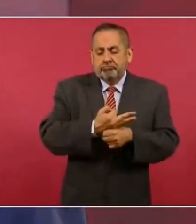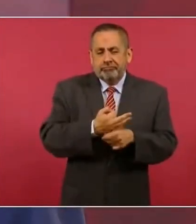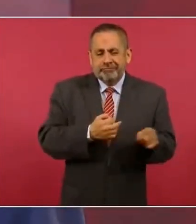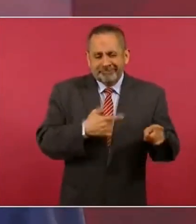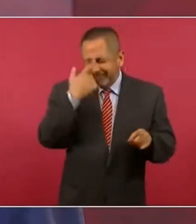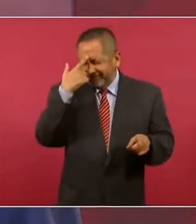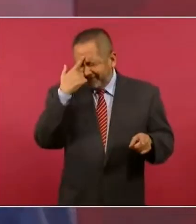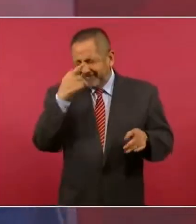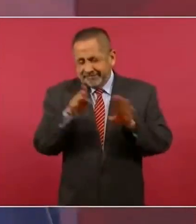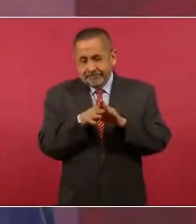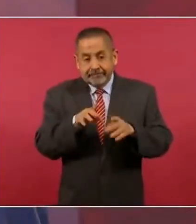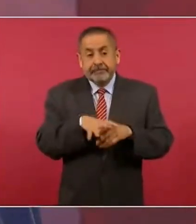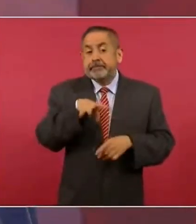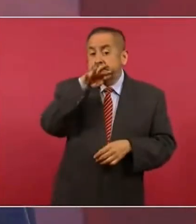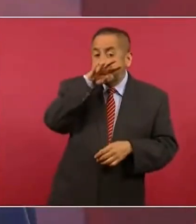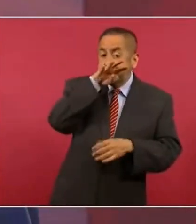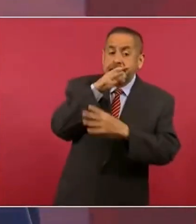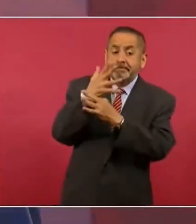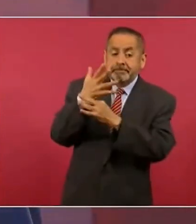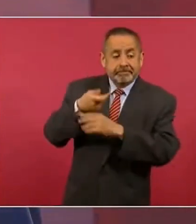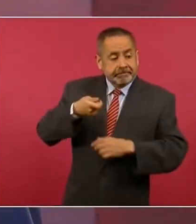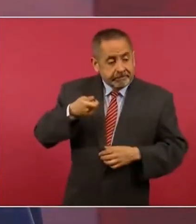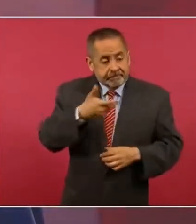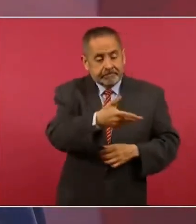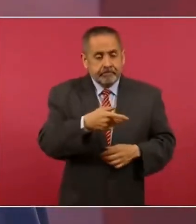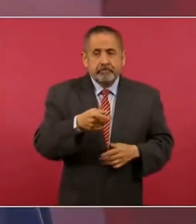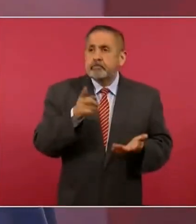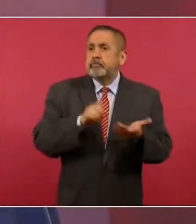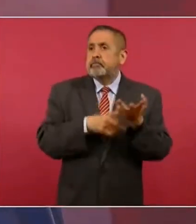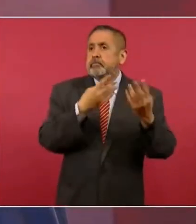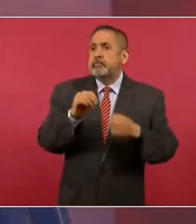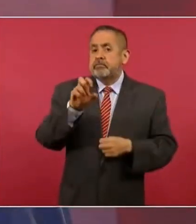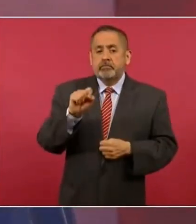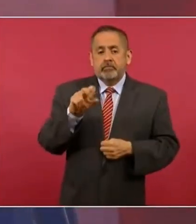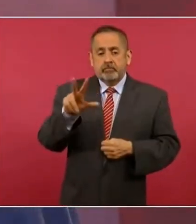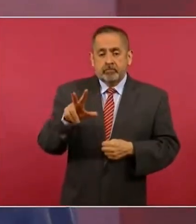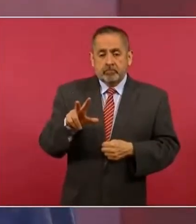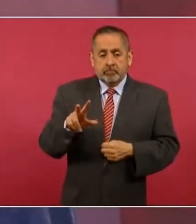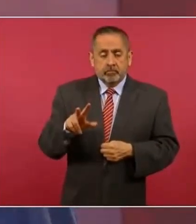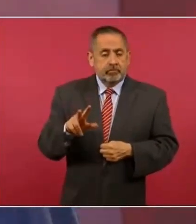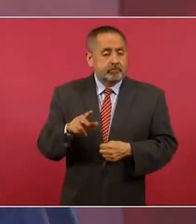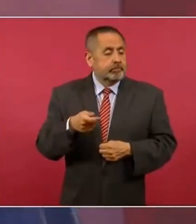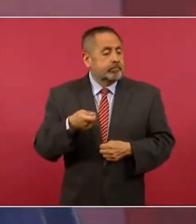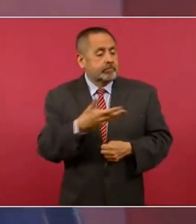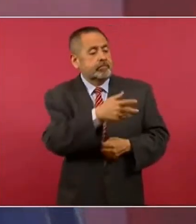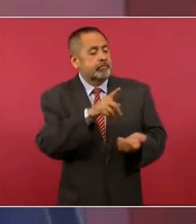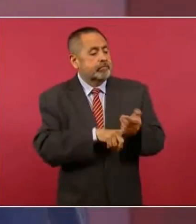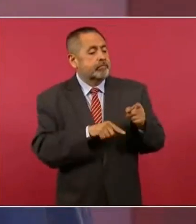Fíjense, Díaz Ordaz, después del 68, el presidentito.